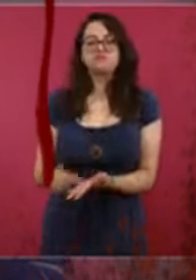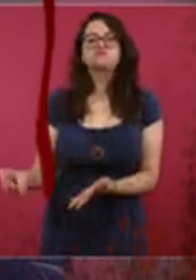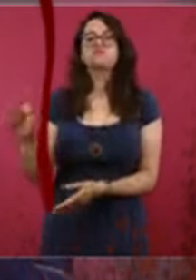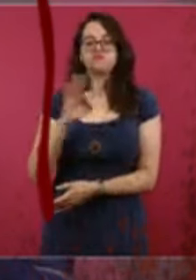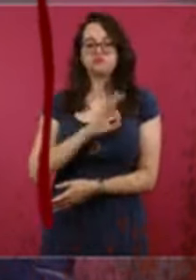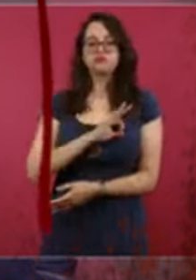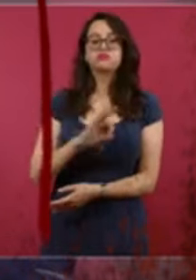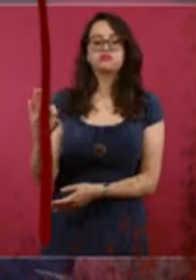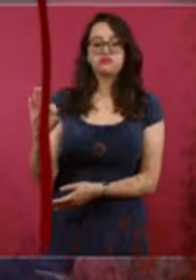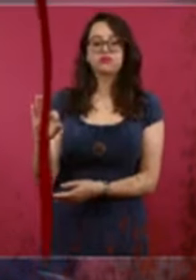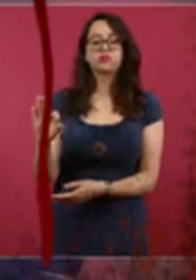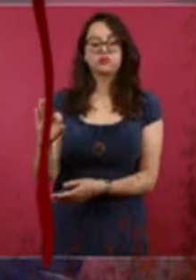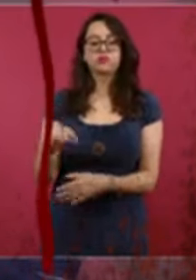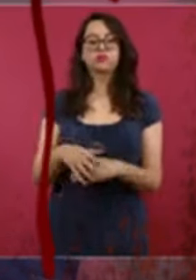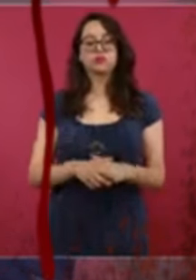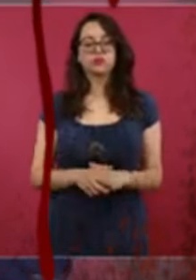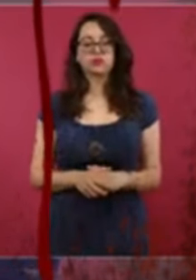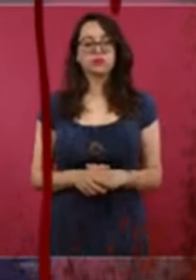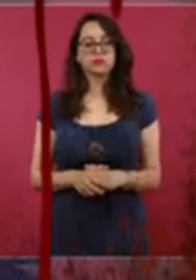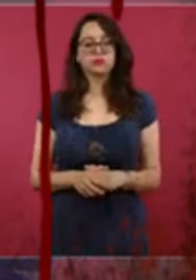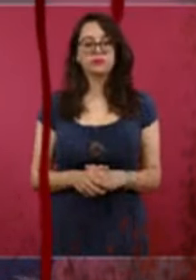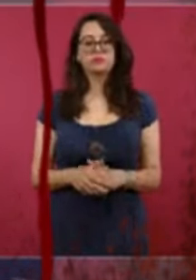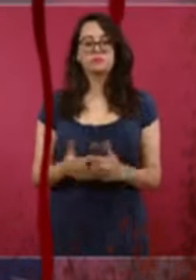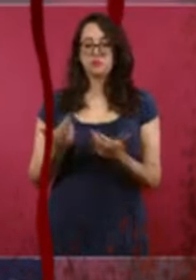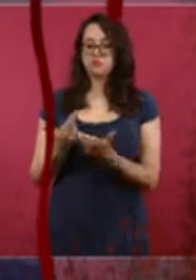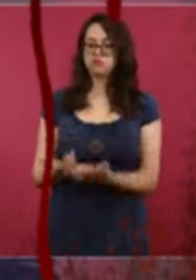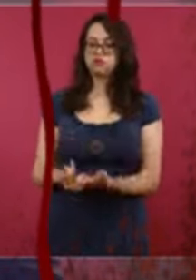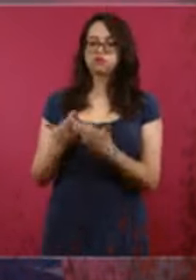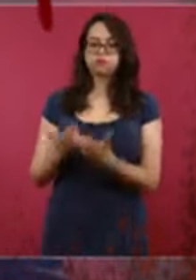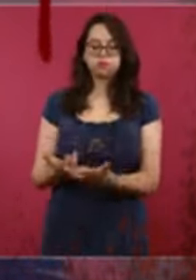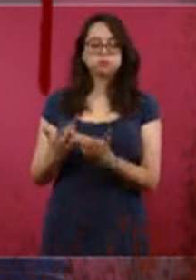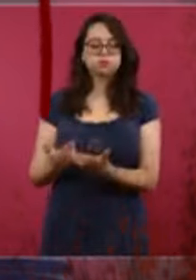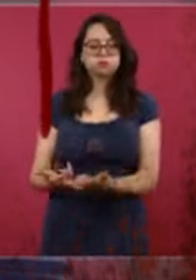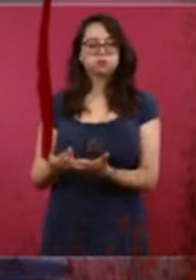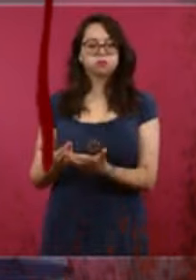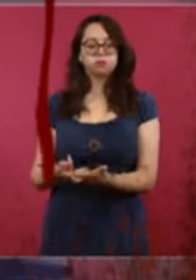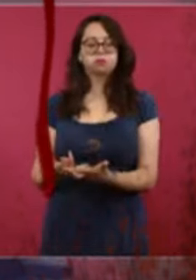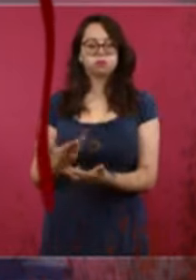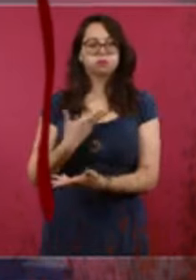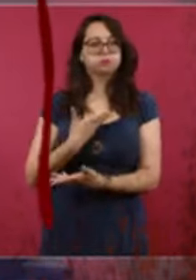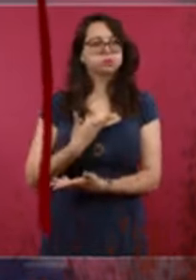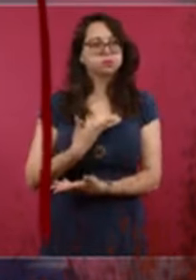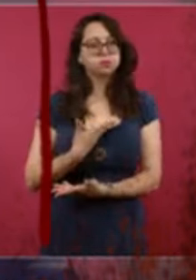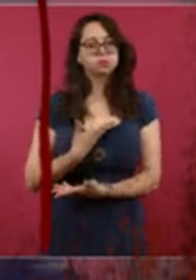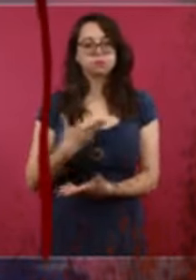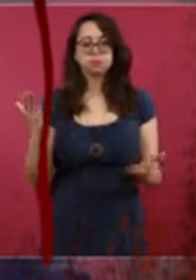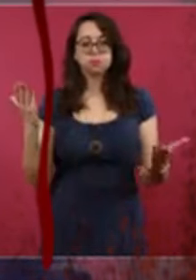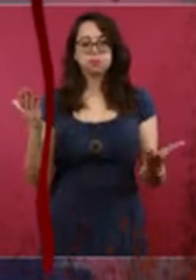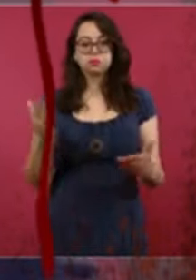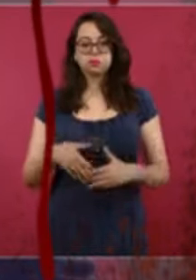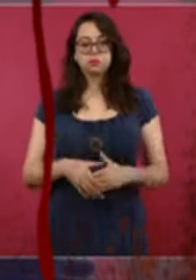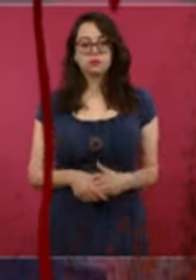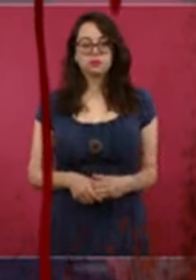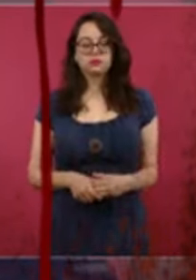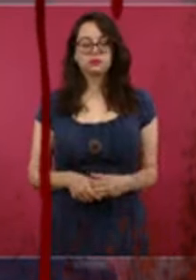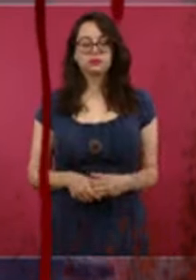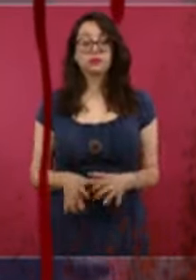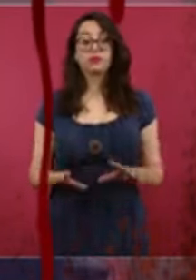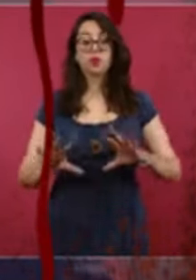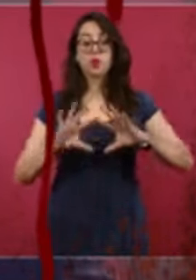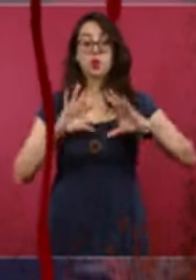de la presidencia, habló de esta mafia, habló, incluso estaban metidos personajes de los medios